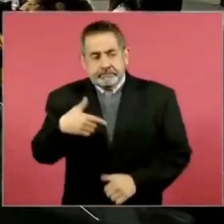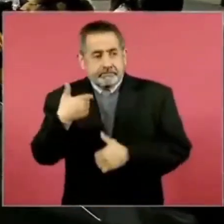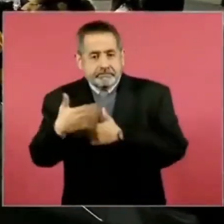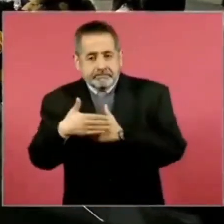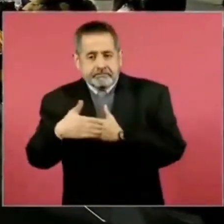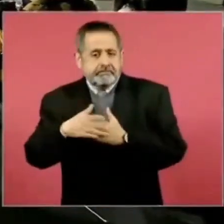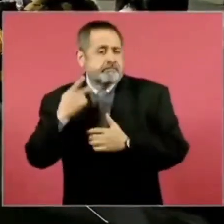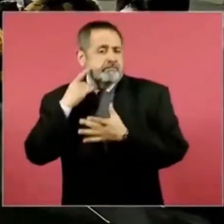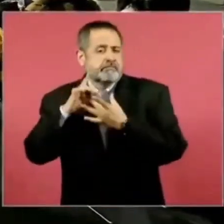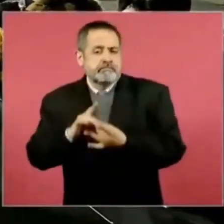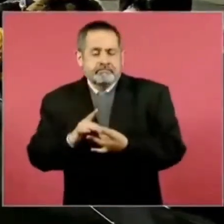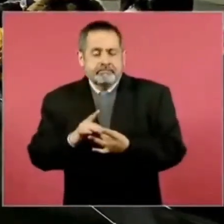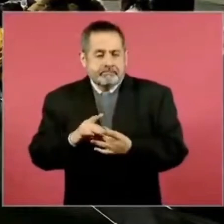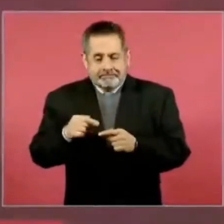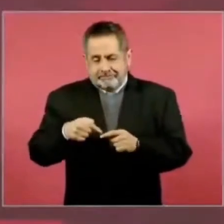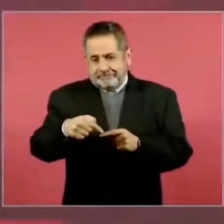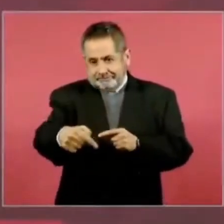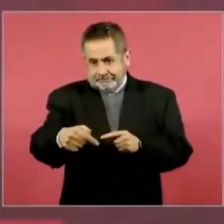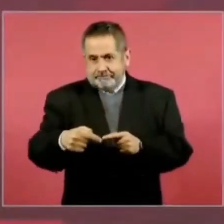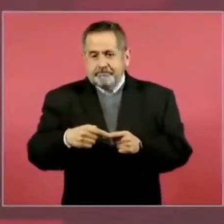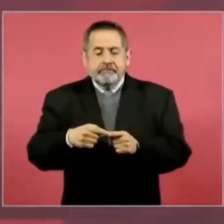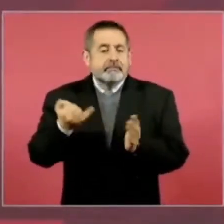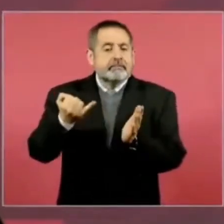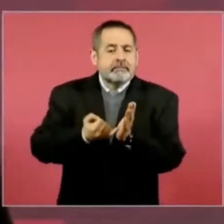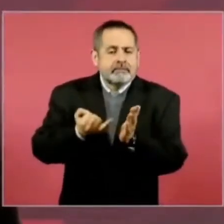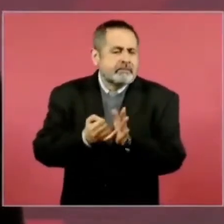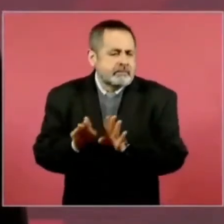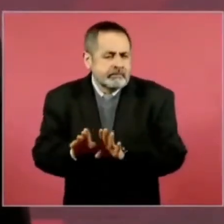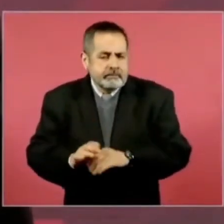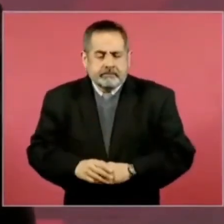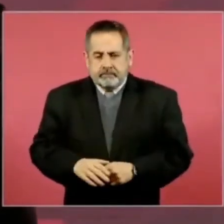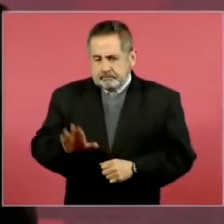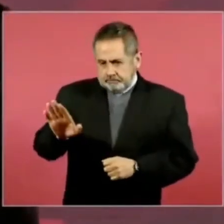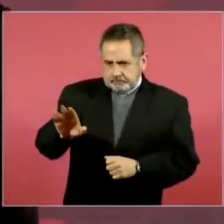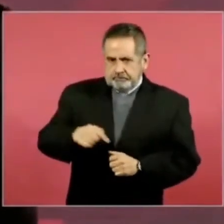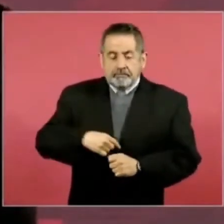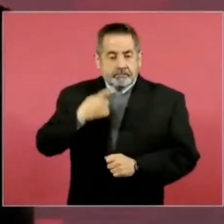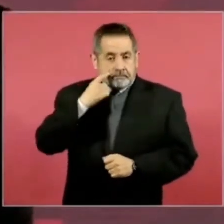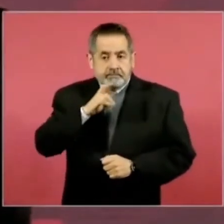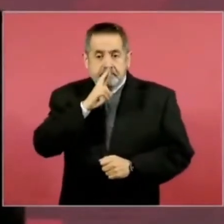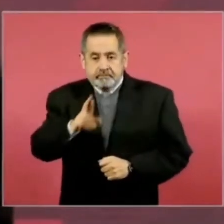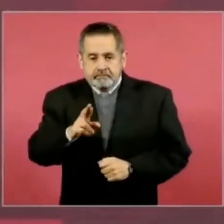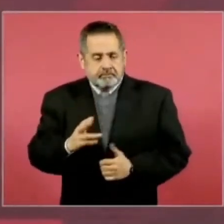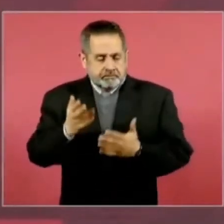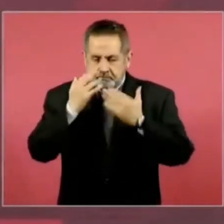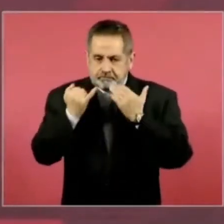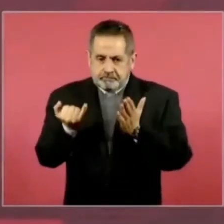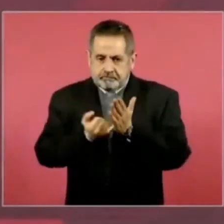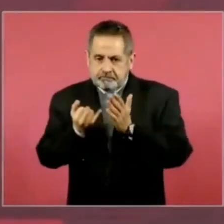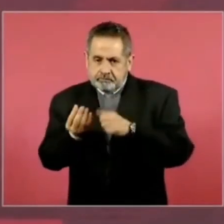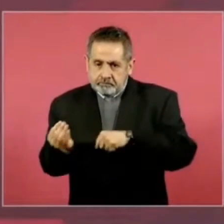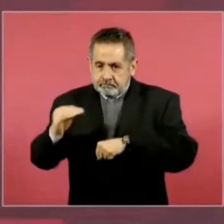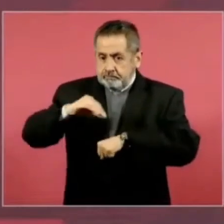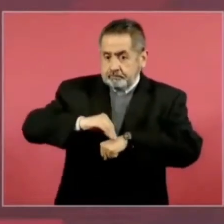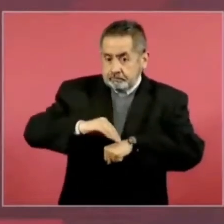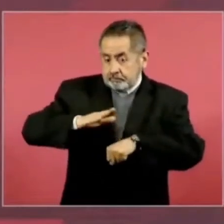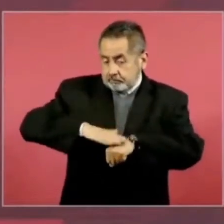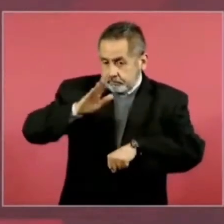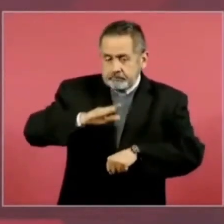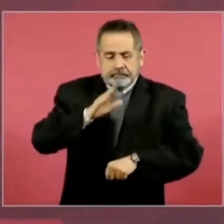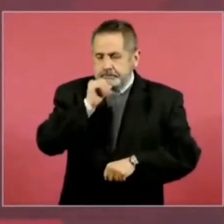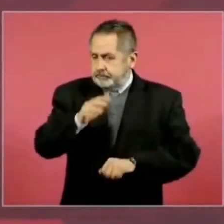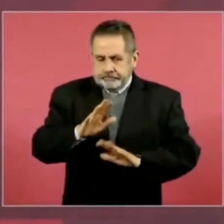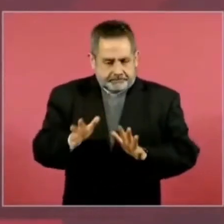política. No va a haber aumentos de impuestos en términos reales, no hay aumento en el precio de